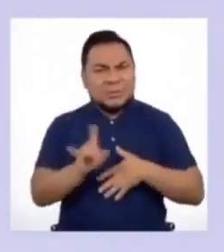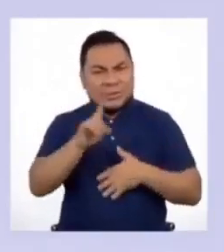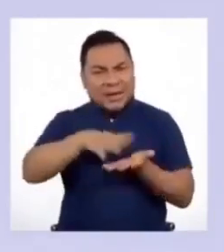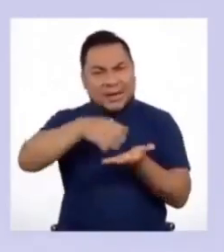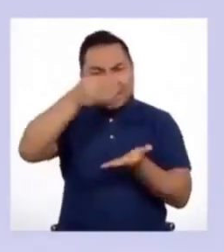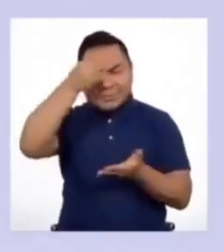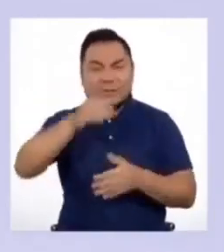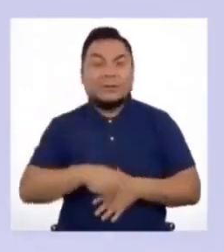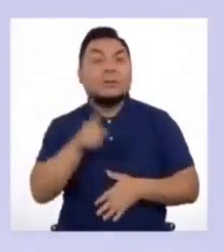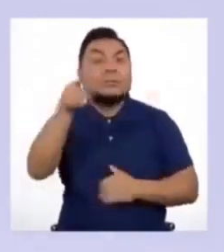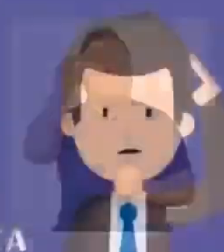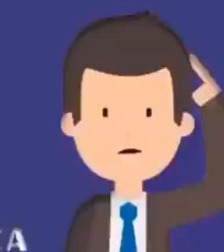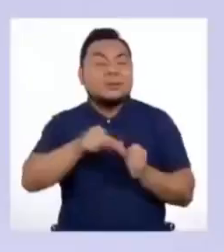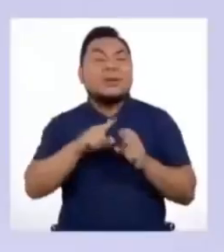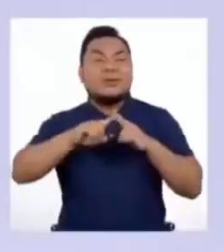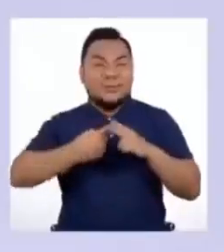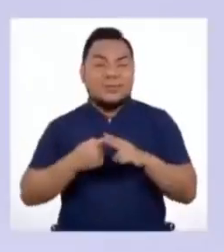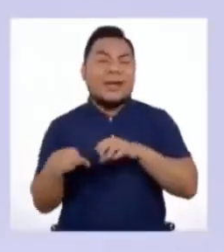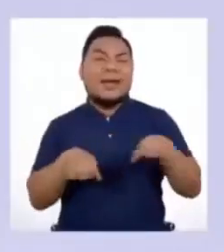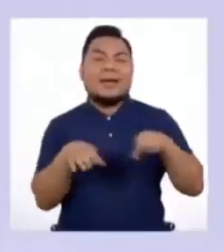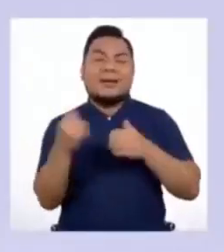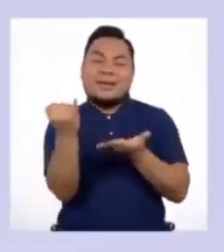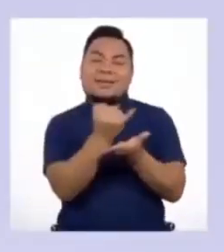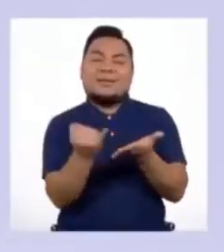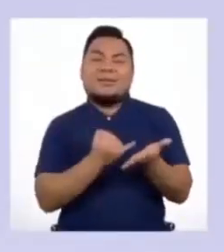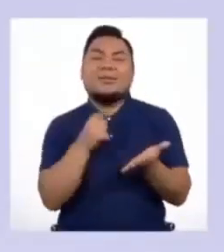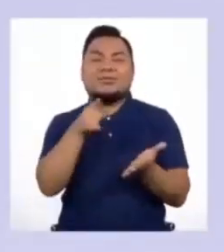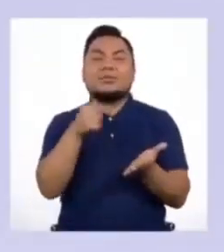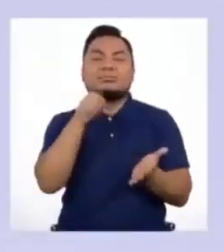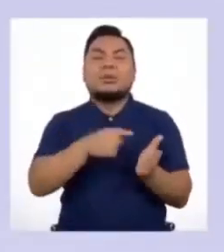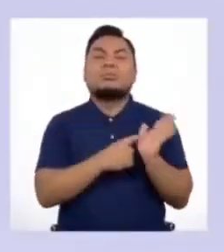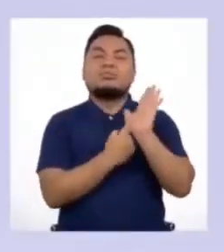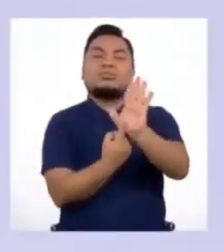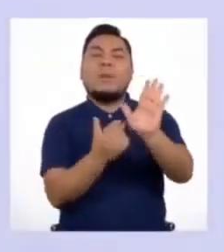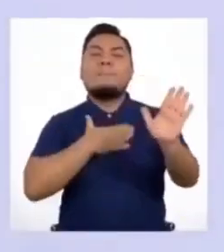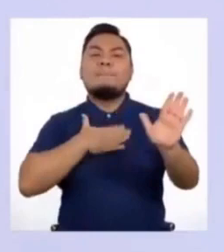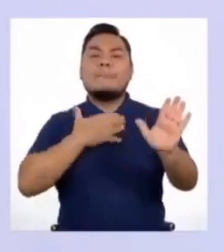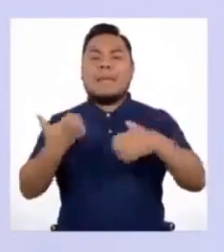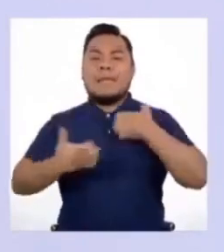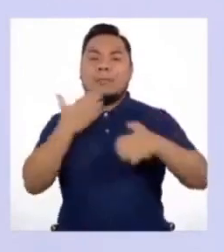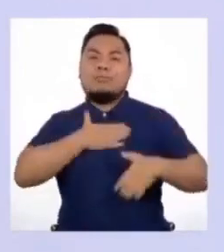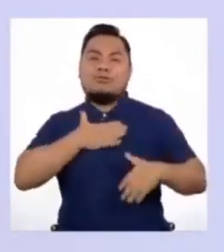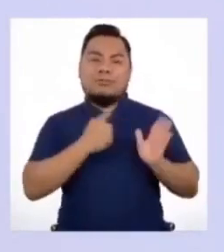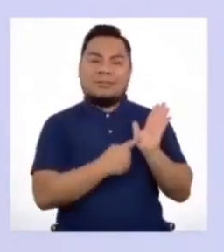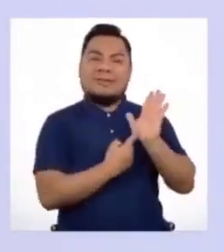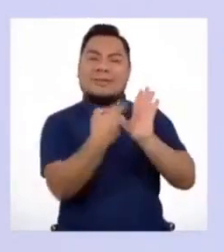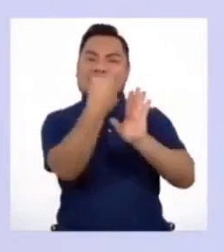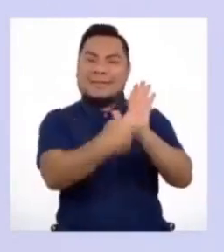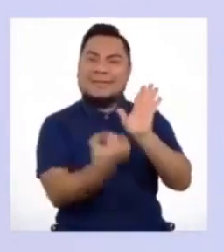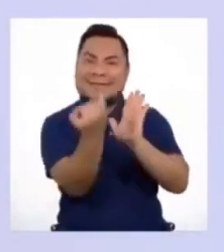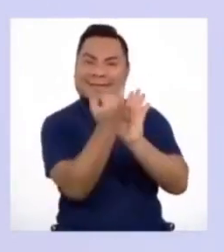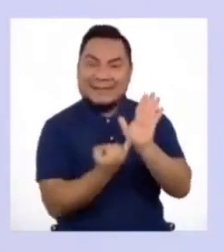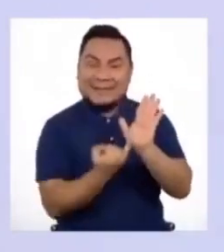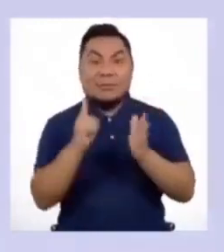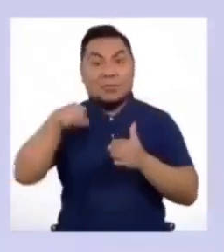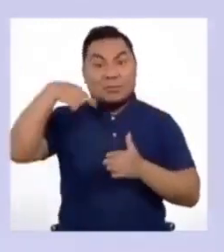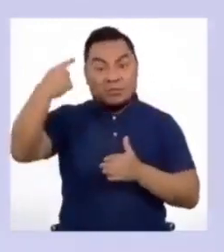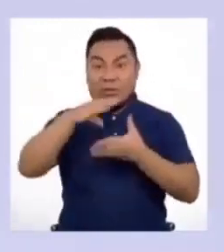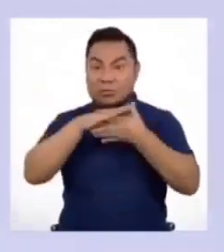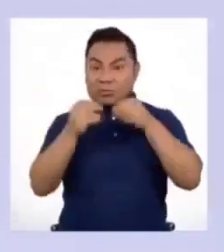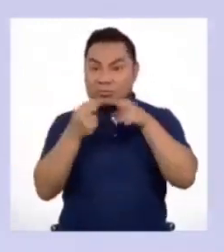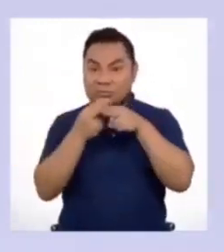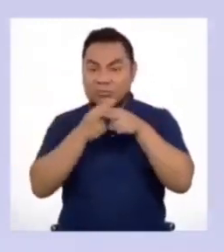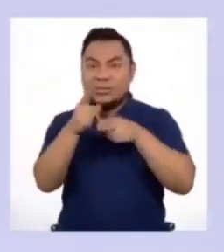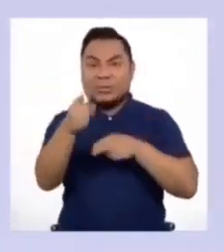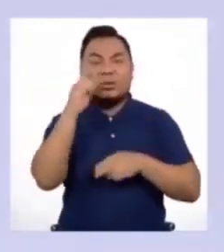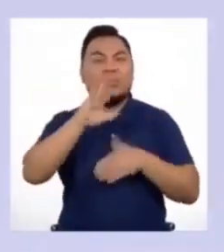aprendido. Recuerda comenzar realizando dibujos que representen tus emociones, ya que la próxima semana vas a crear una breve historia con